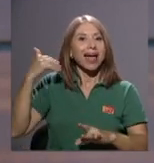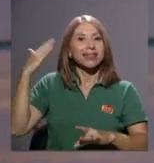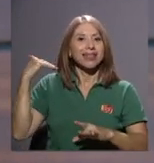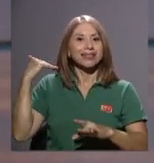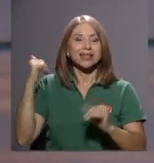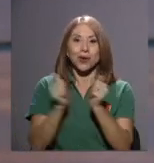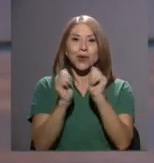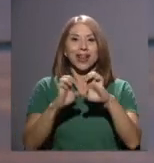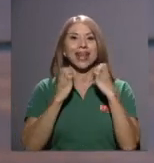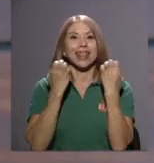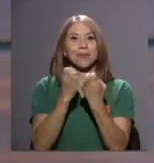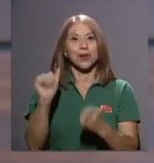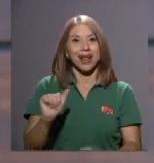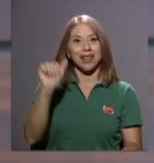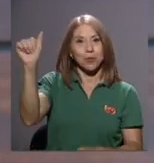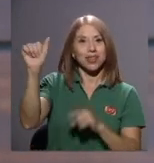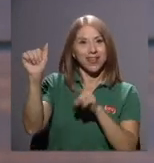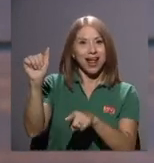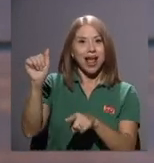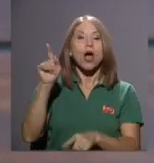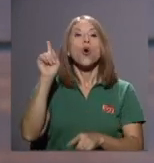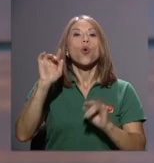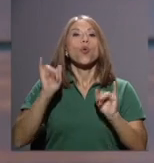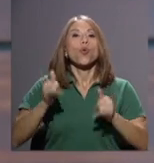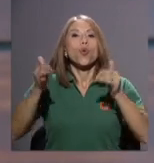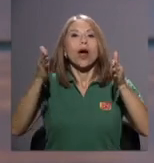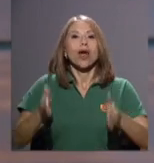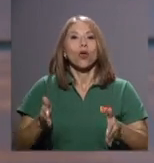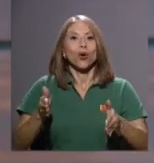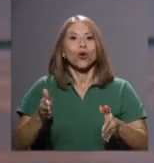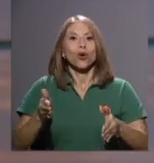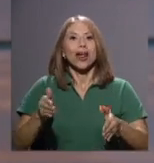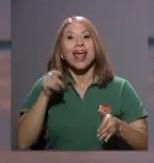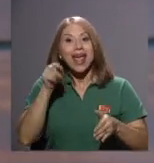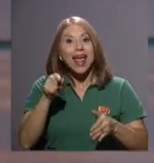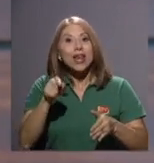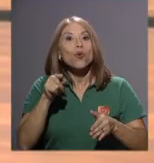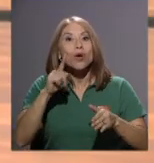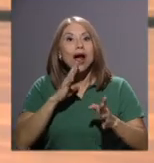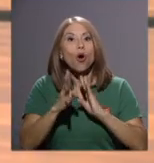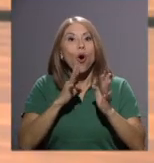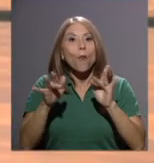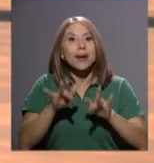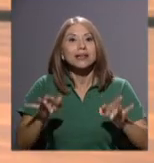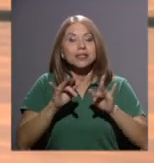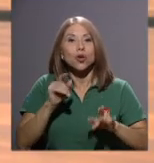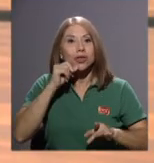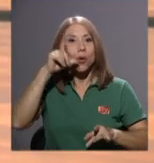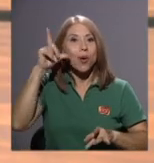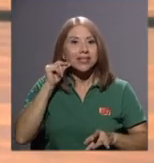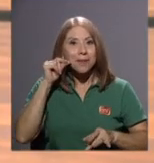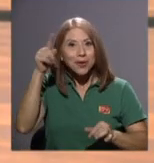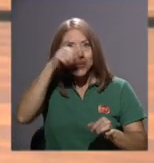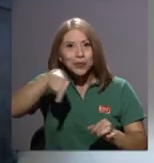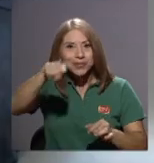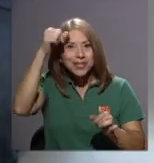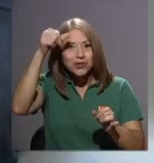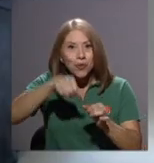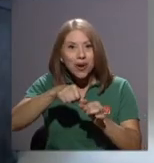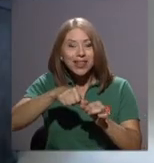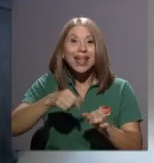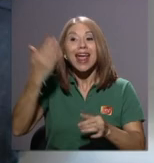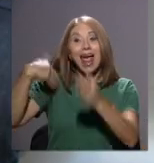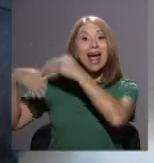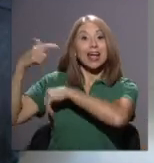equipo Liga Deportiva Alajuelense de un jugador en el caso de WhatsApp específicamente, no sé si lo recuerdan. En este, aunque era de interés público en